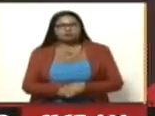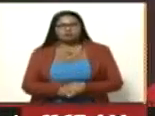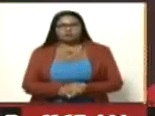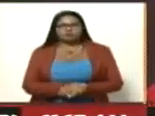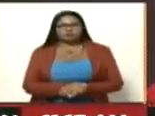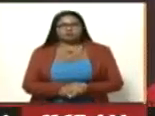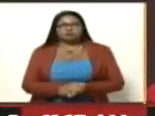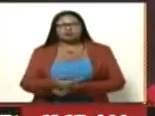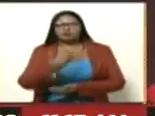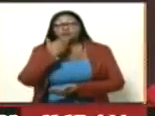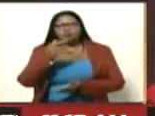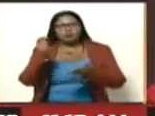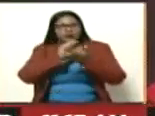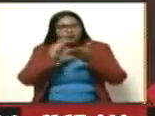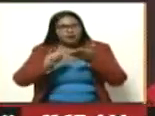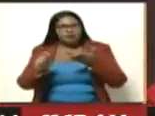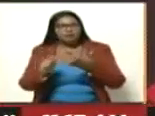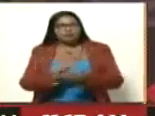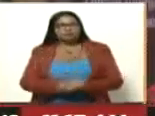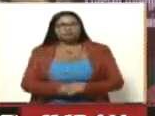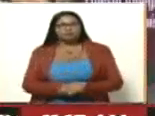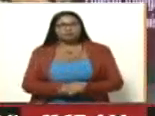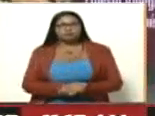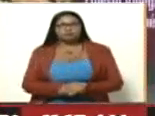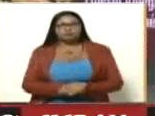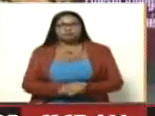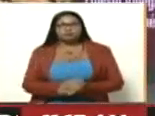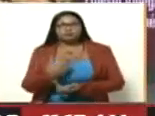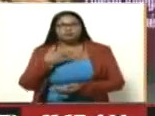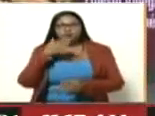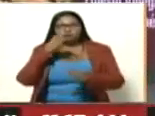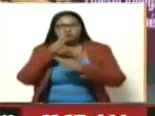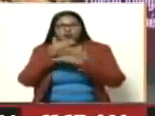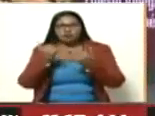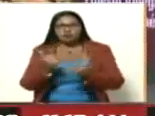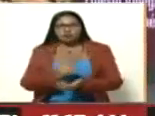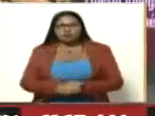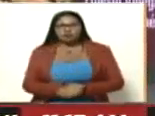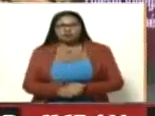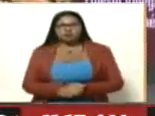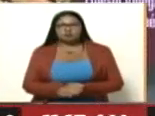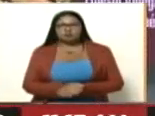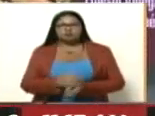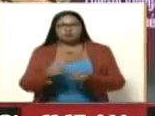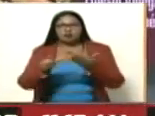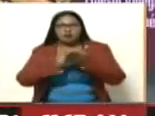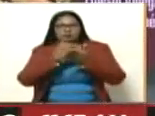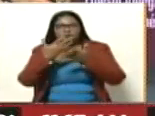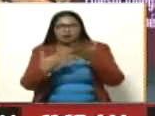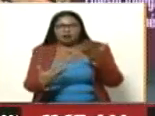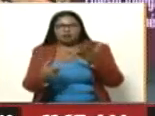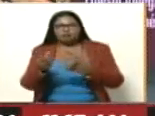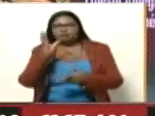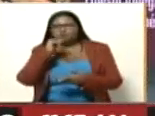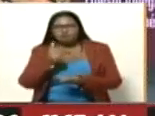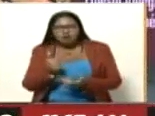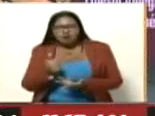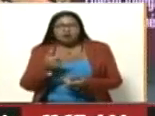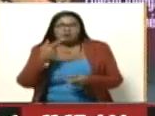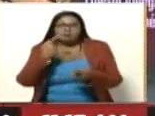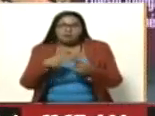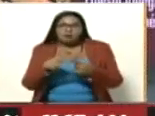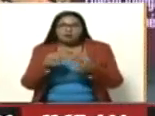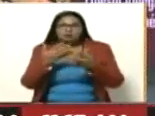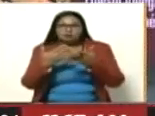Te pido que lo escribas. Ahí yo me fui ya, además, aunque el libro no es muy largo, pero sí es